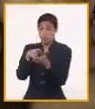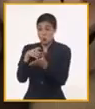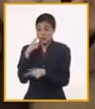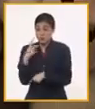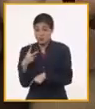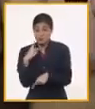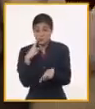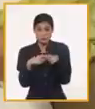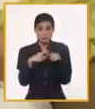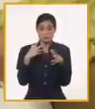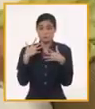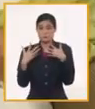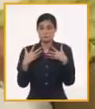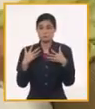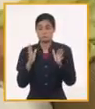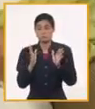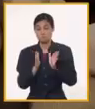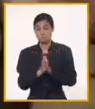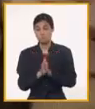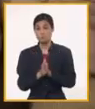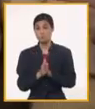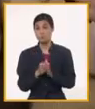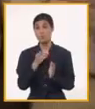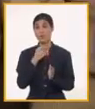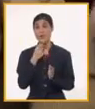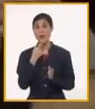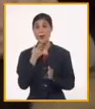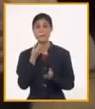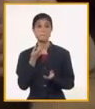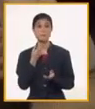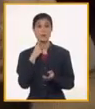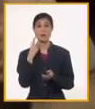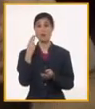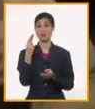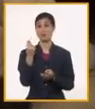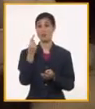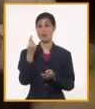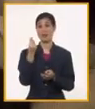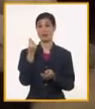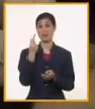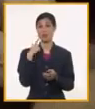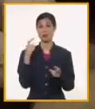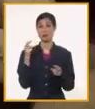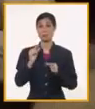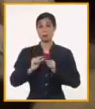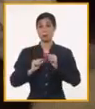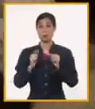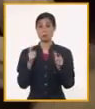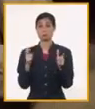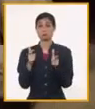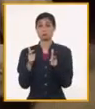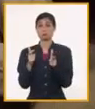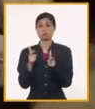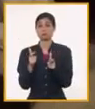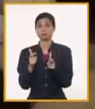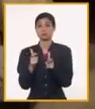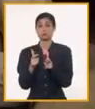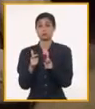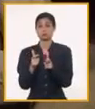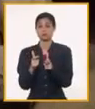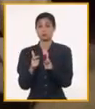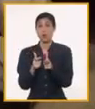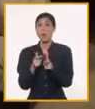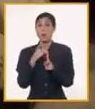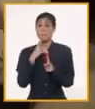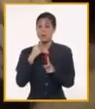rindiendo más desde el punto de vista cualitativo. Cuantitativo no, porque había menos cada vez, pero cualitativo, rendían el doble, rendían el